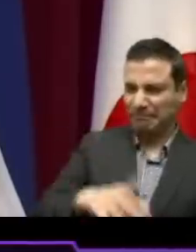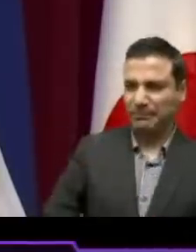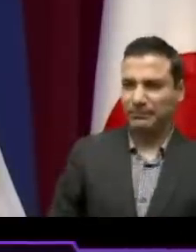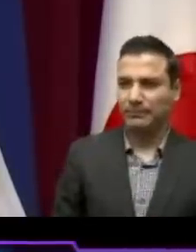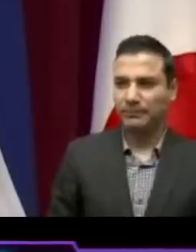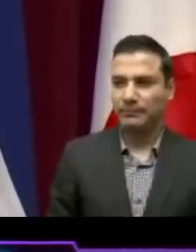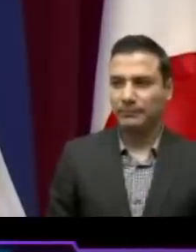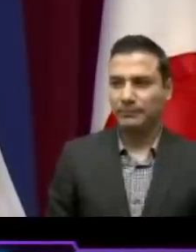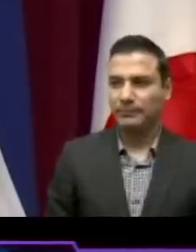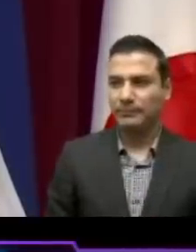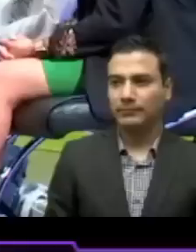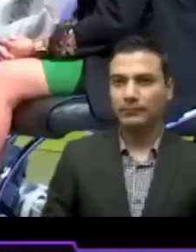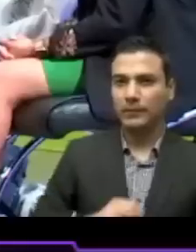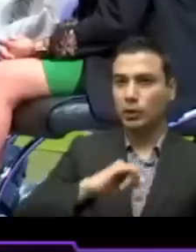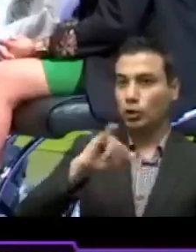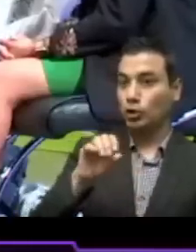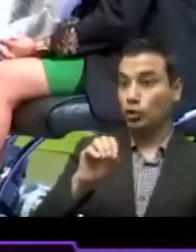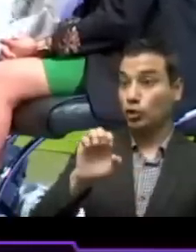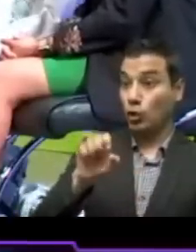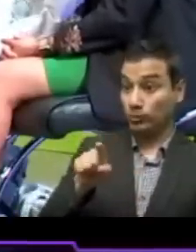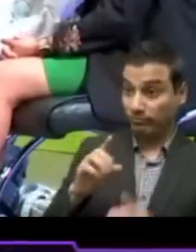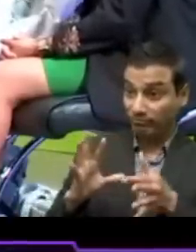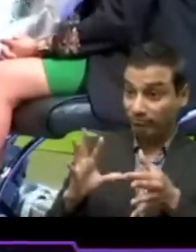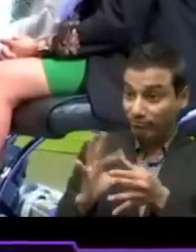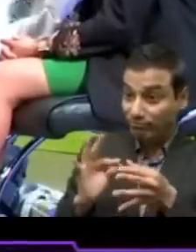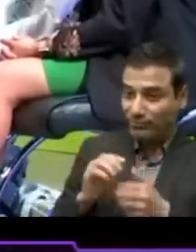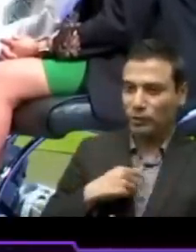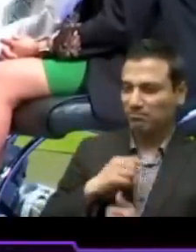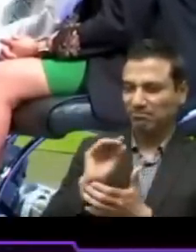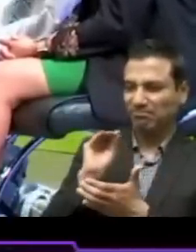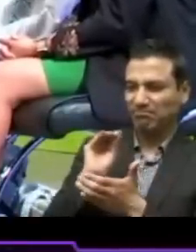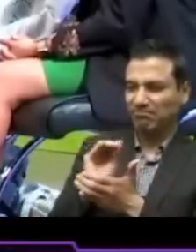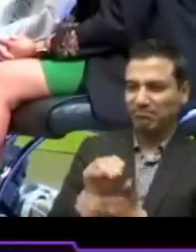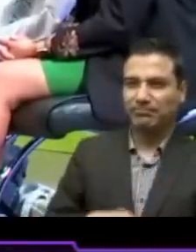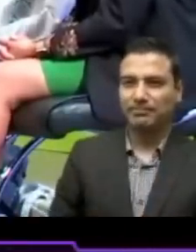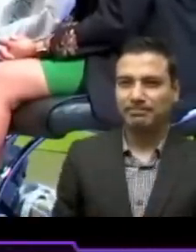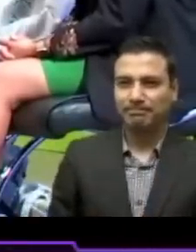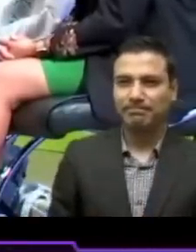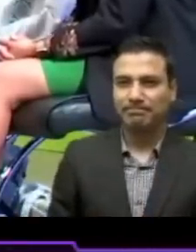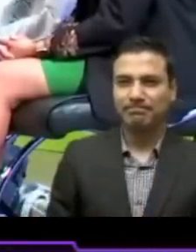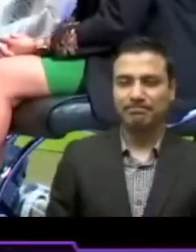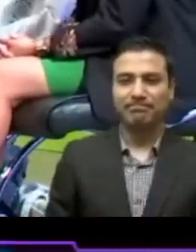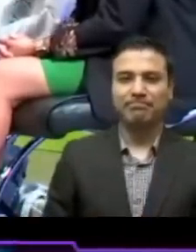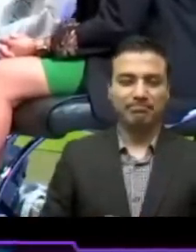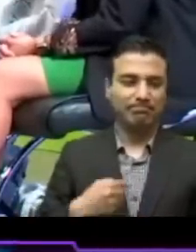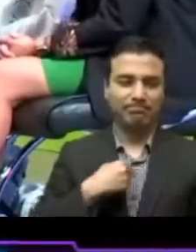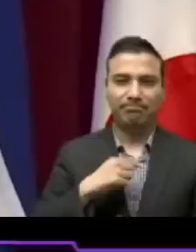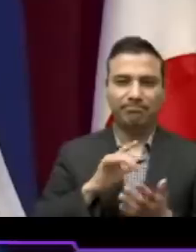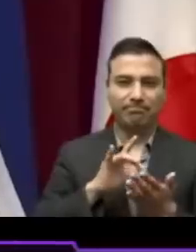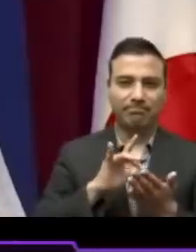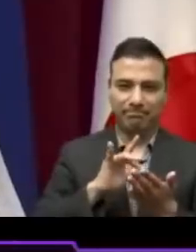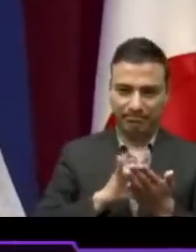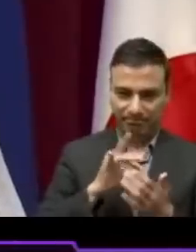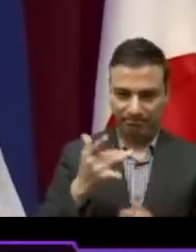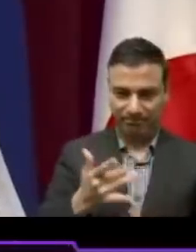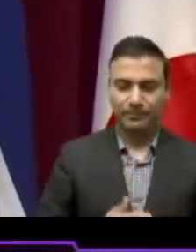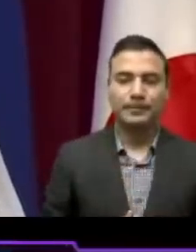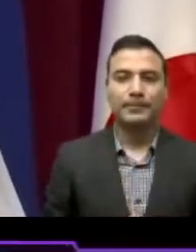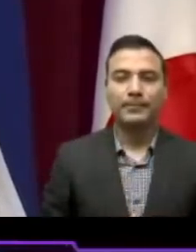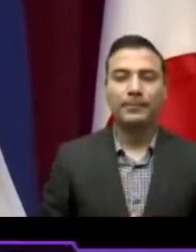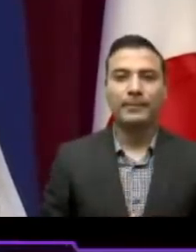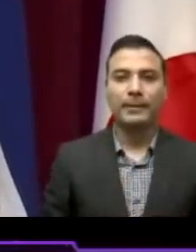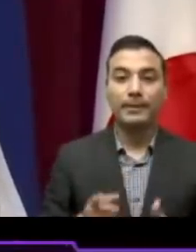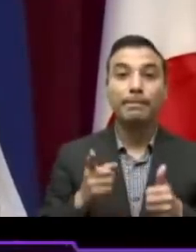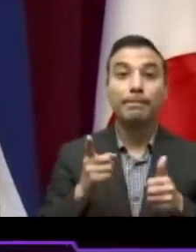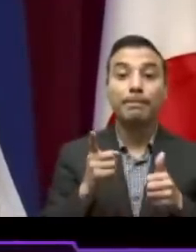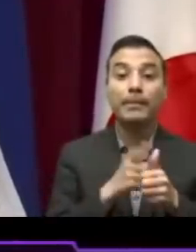yo no te haré caso y voy a comenzar con un agradecimientos que son obligados primero Quiero